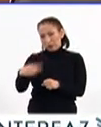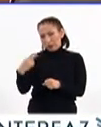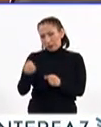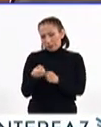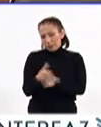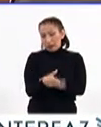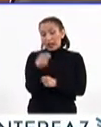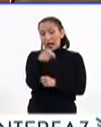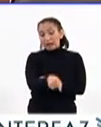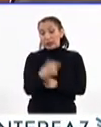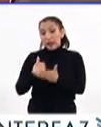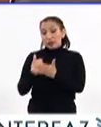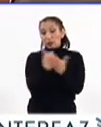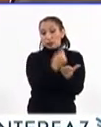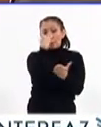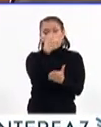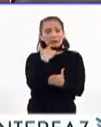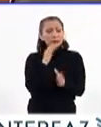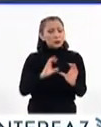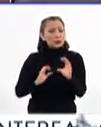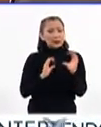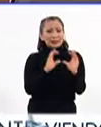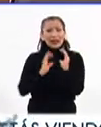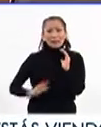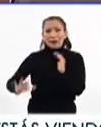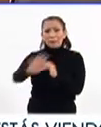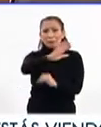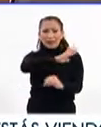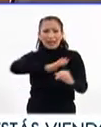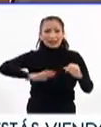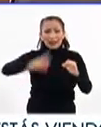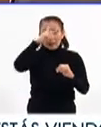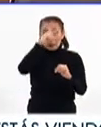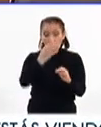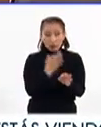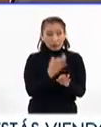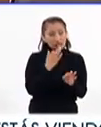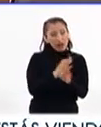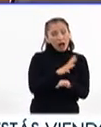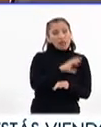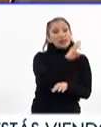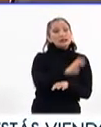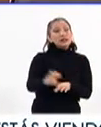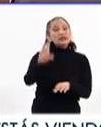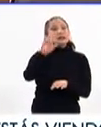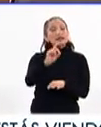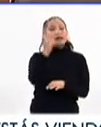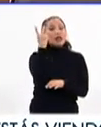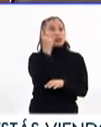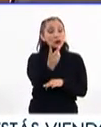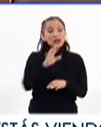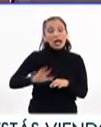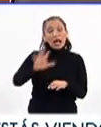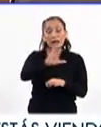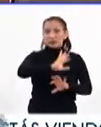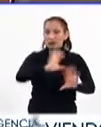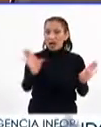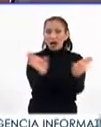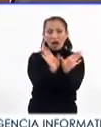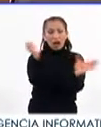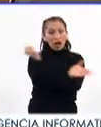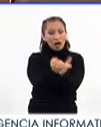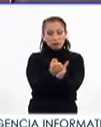han sido un instrumento valioso para los esfuerzos de conservación ambiental en México. A la fecha, hay 332 áreas